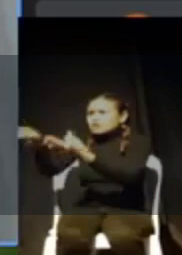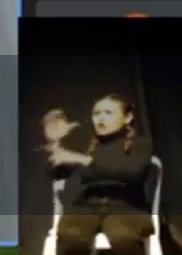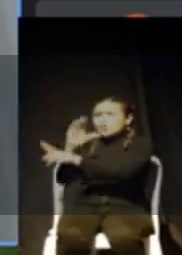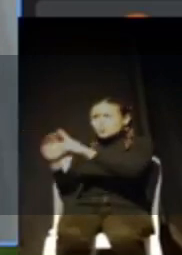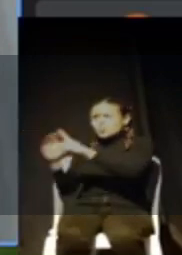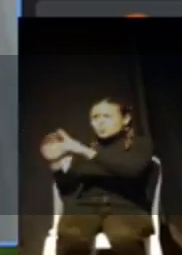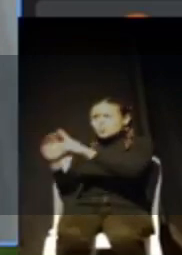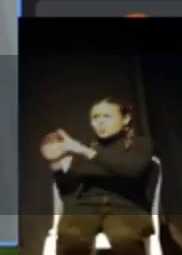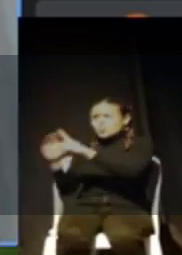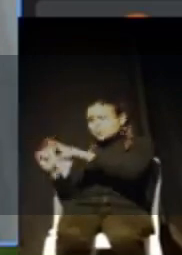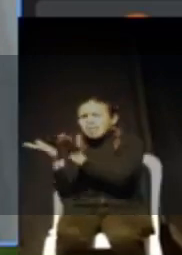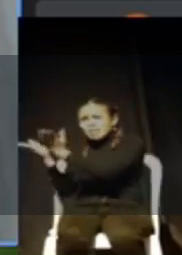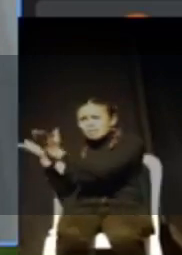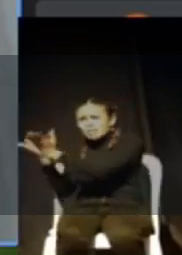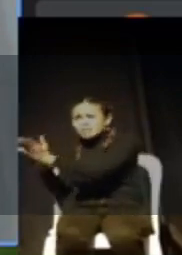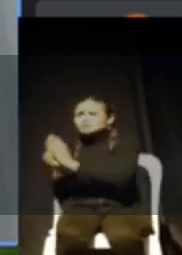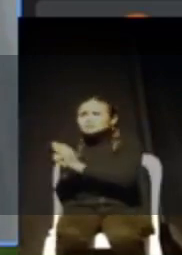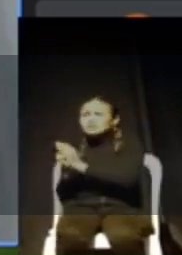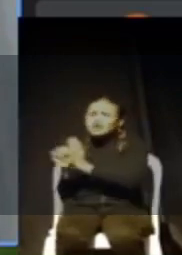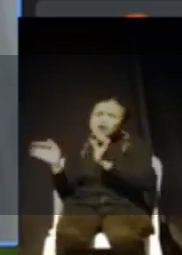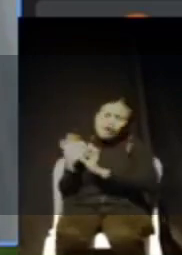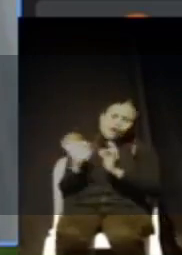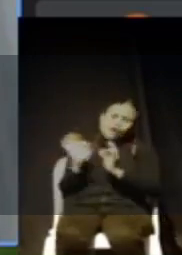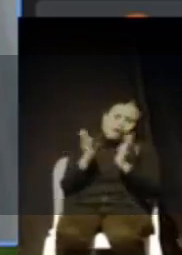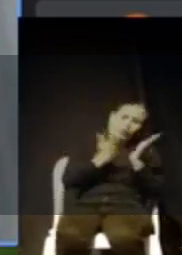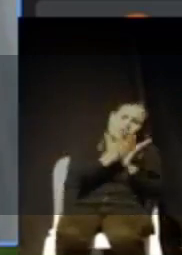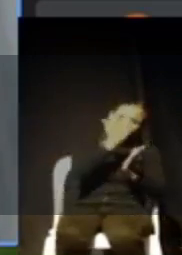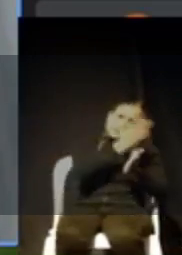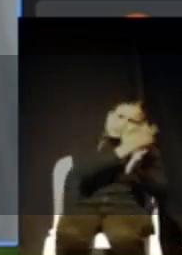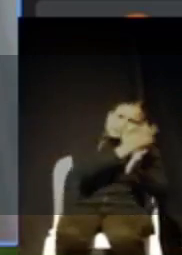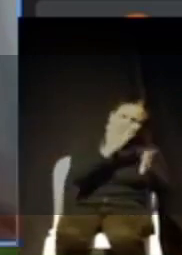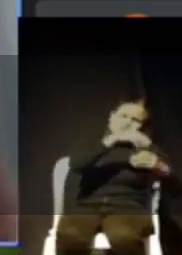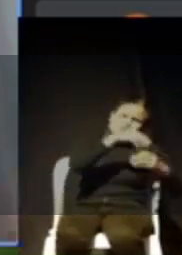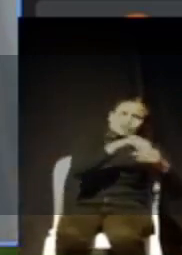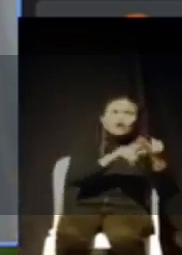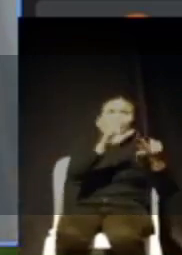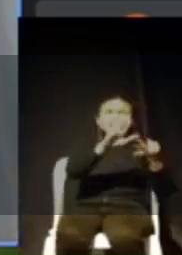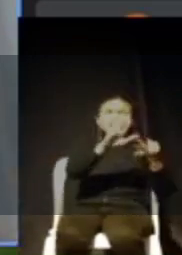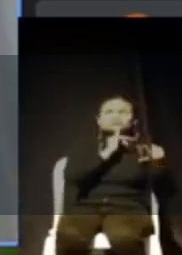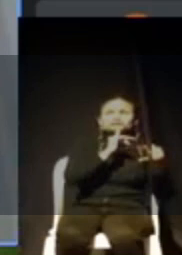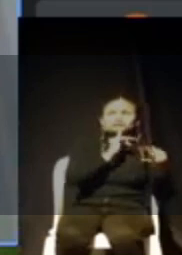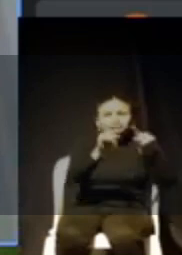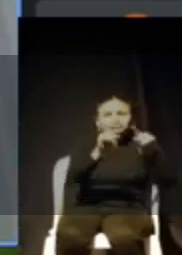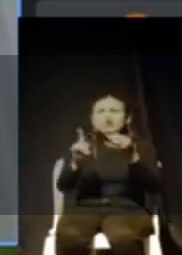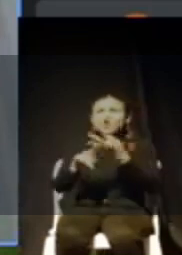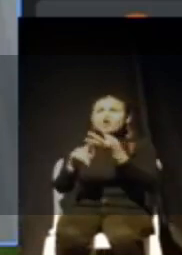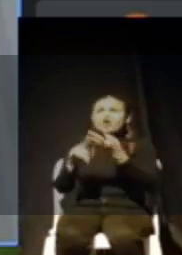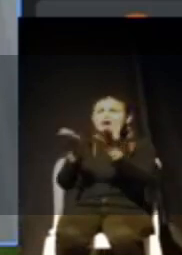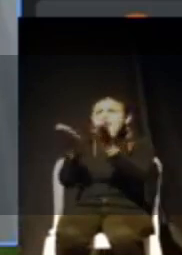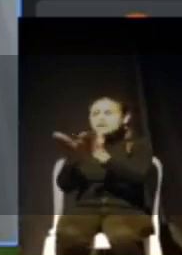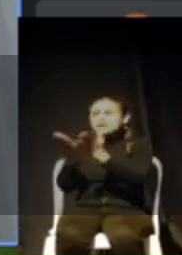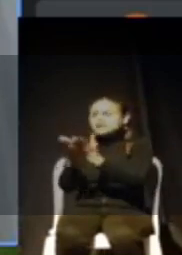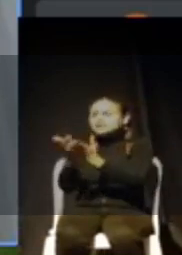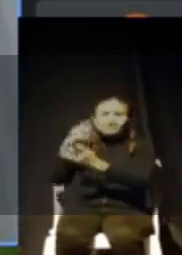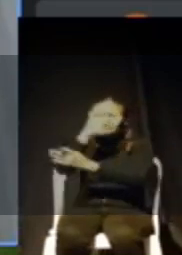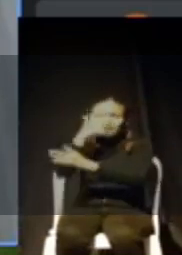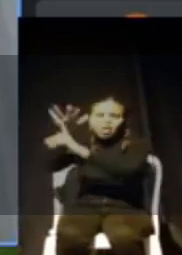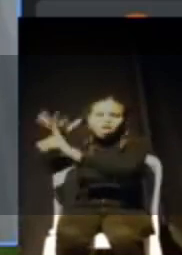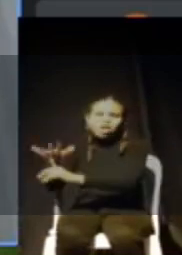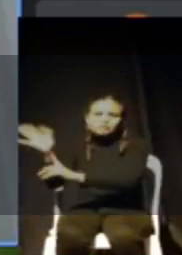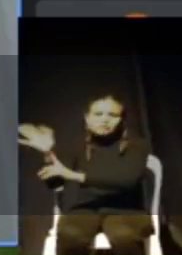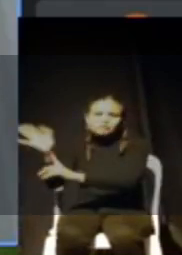afro, educación intercultural, en educación afrocolombiana, educación intercultural bilingüe, educación antirracista, educación afrocentrada, entre